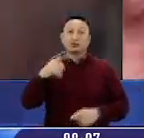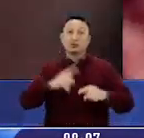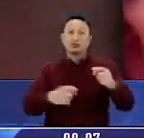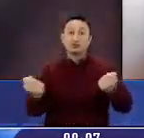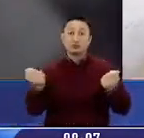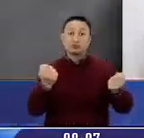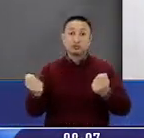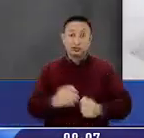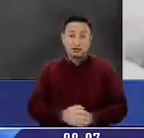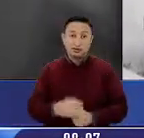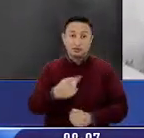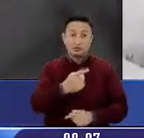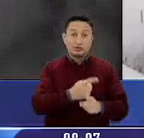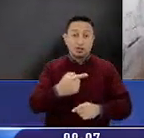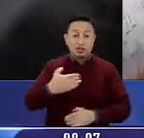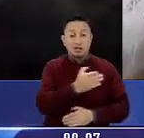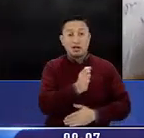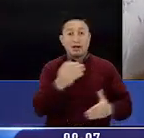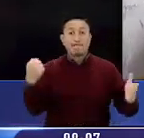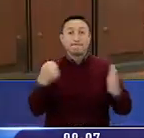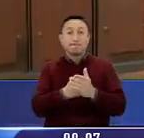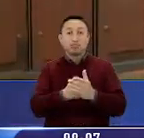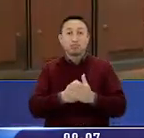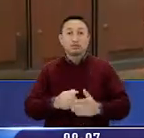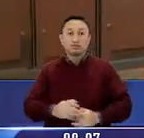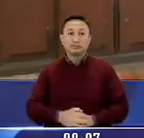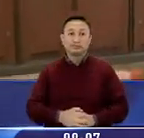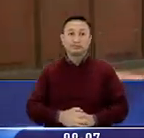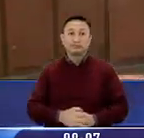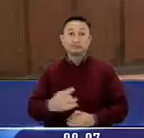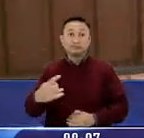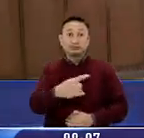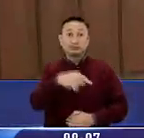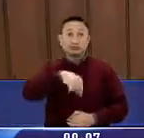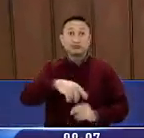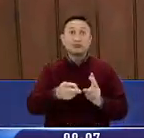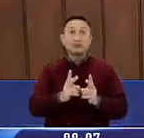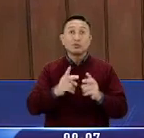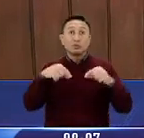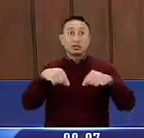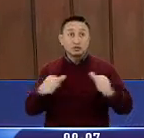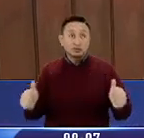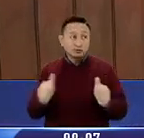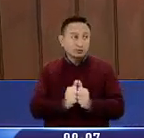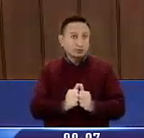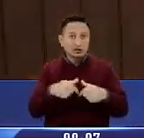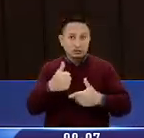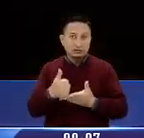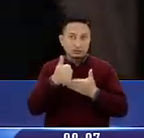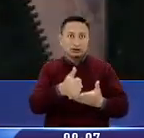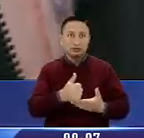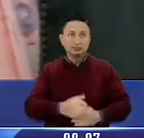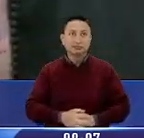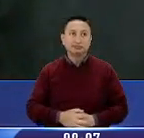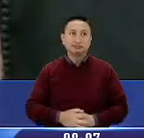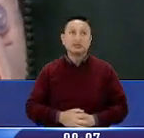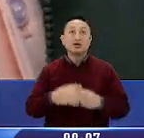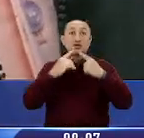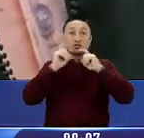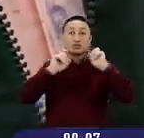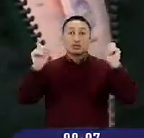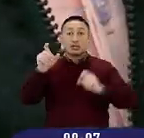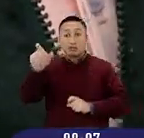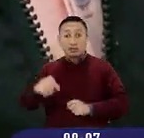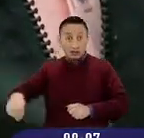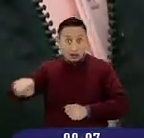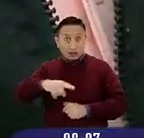del vehículo, por eso se chocó contra la puerta. Ahí fue cuando los vecinos se sumaron e impidieron que escape. Yo grité gracias a la gente